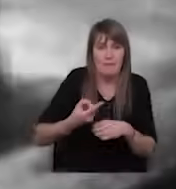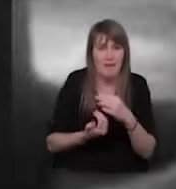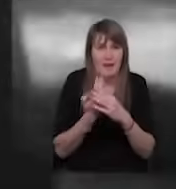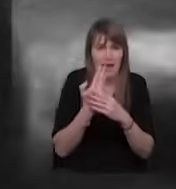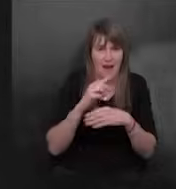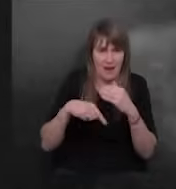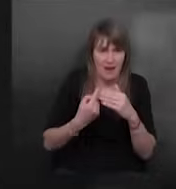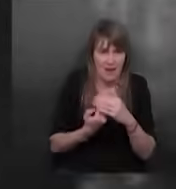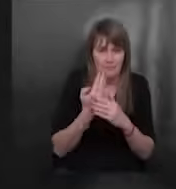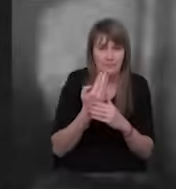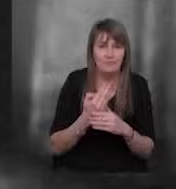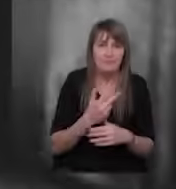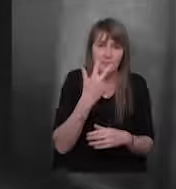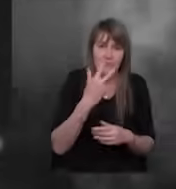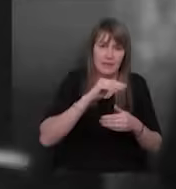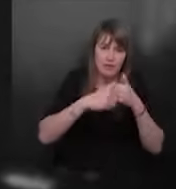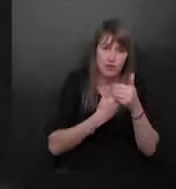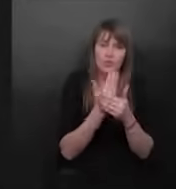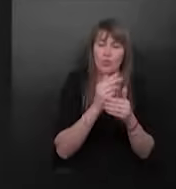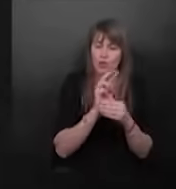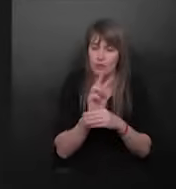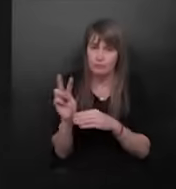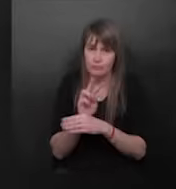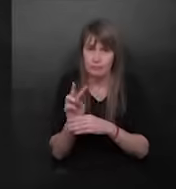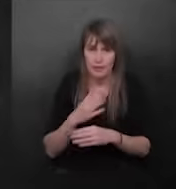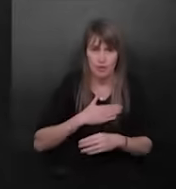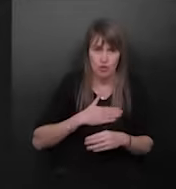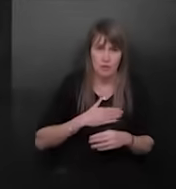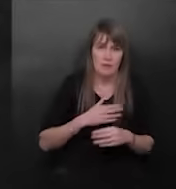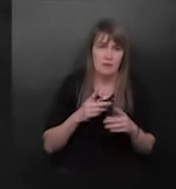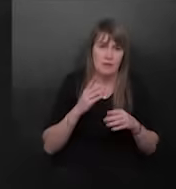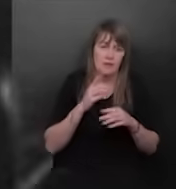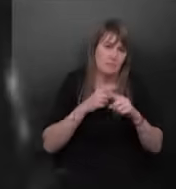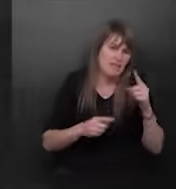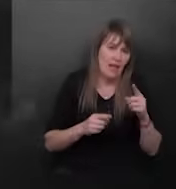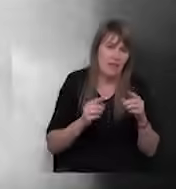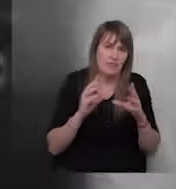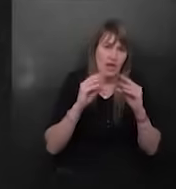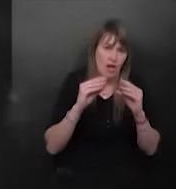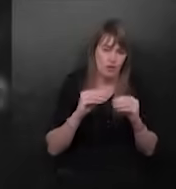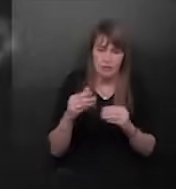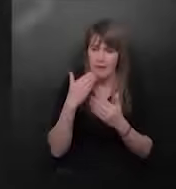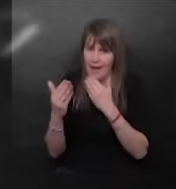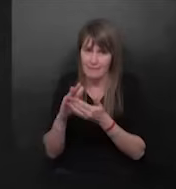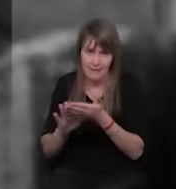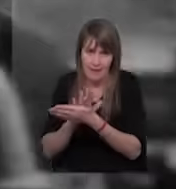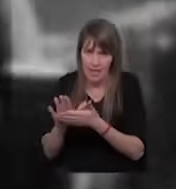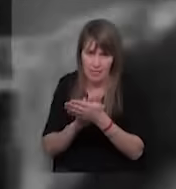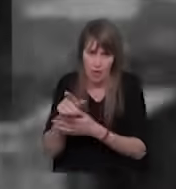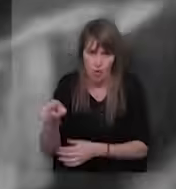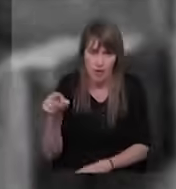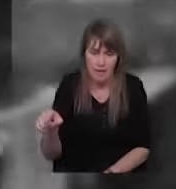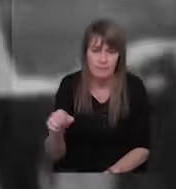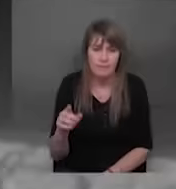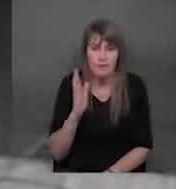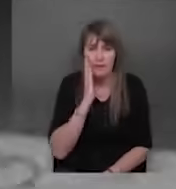siguiente. Dividimos la noche en tres turnos de guardia y nos quedamos. A mí me tocó la guardia en mitad de la noche. No hablé con Castañeto. Este